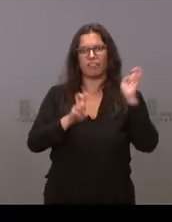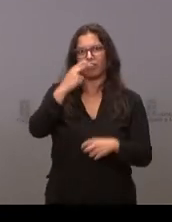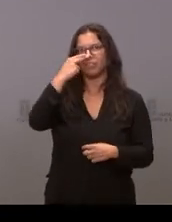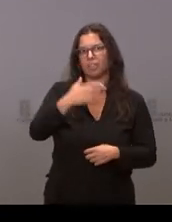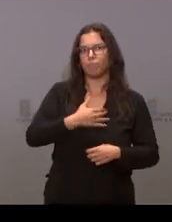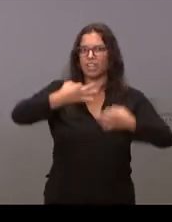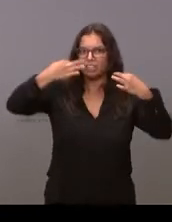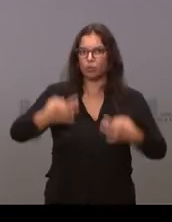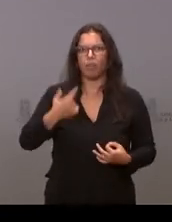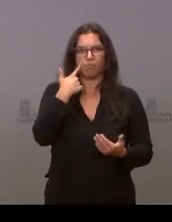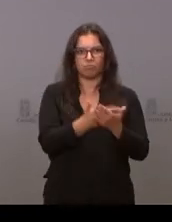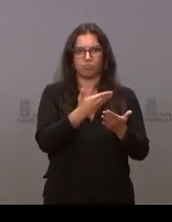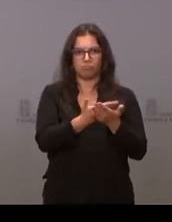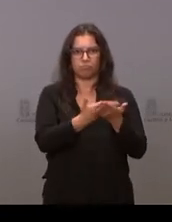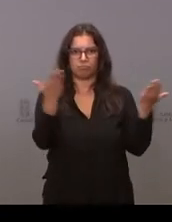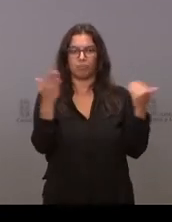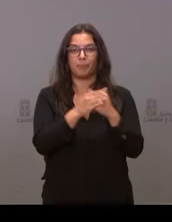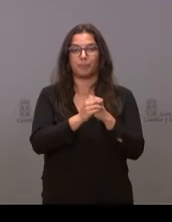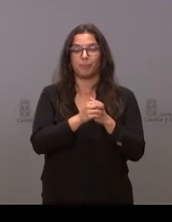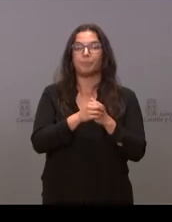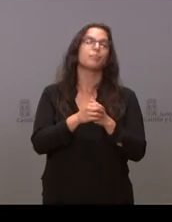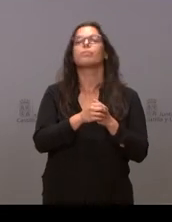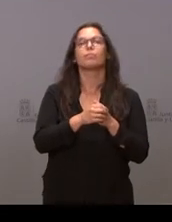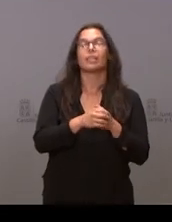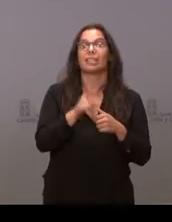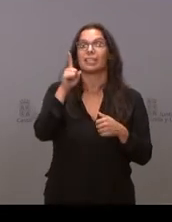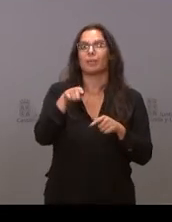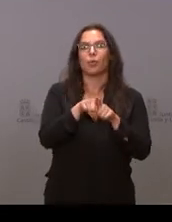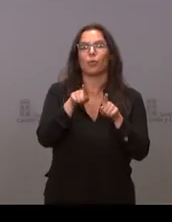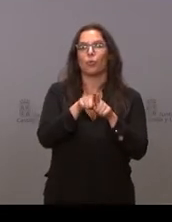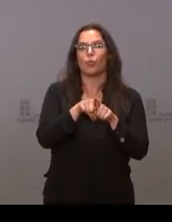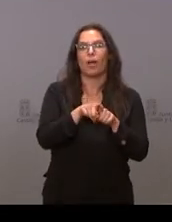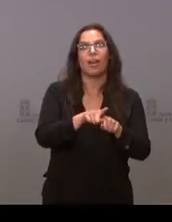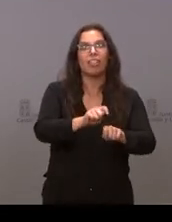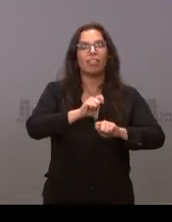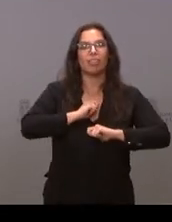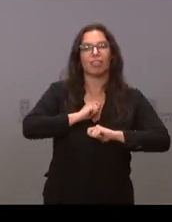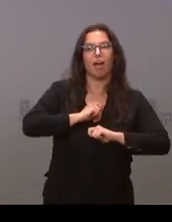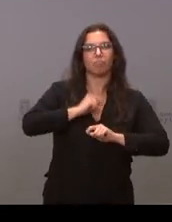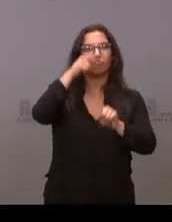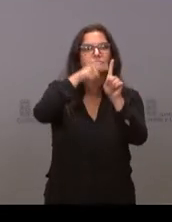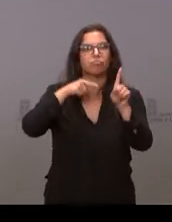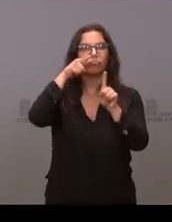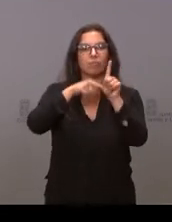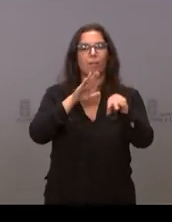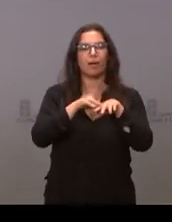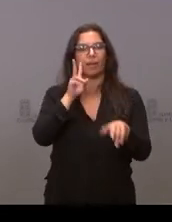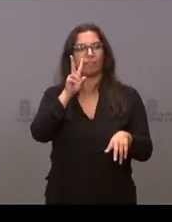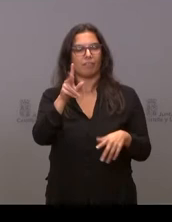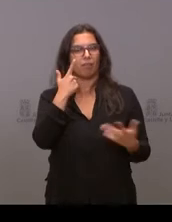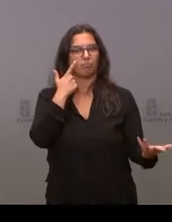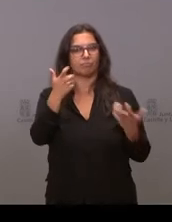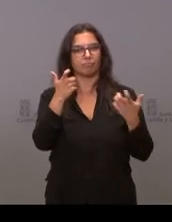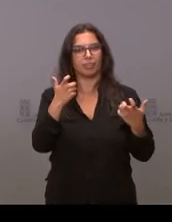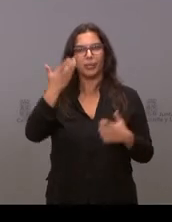puede comprobar. Y es, desde luego, una atalaya para poder apreciar la importancia y la